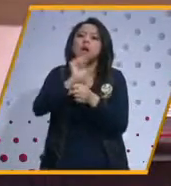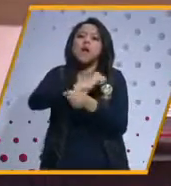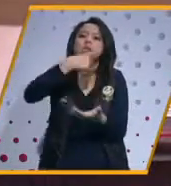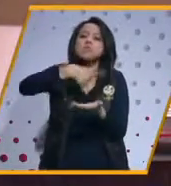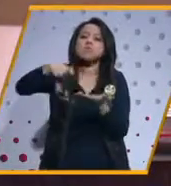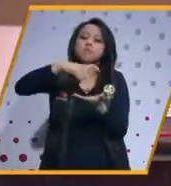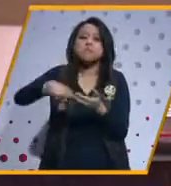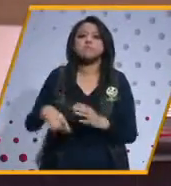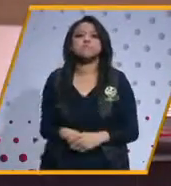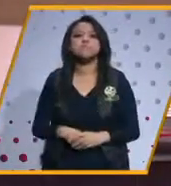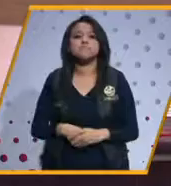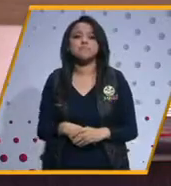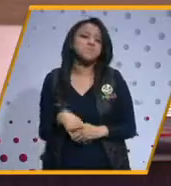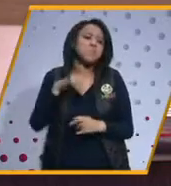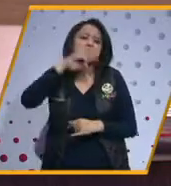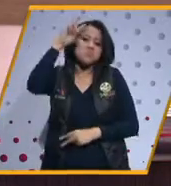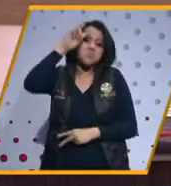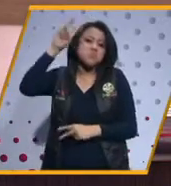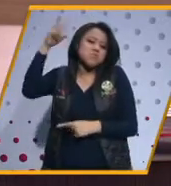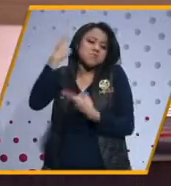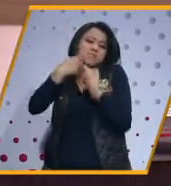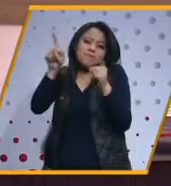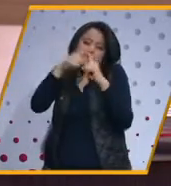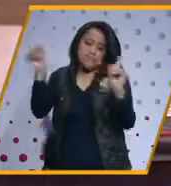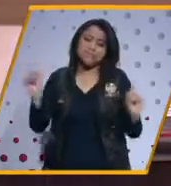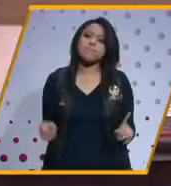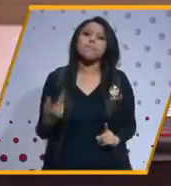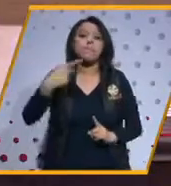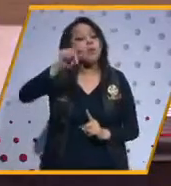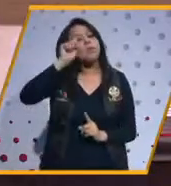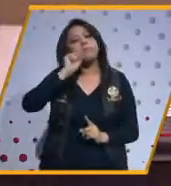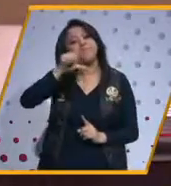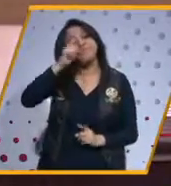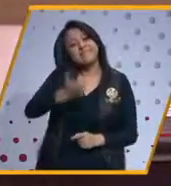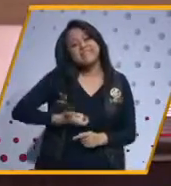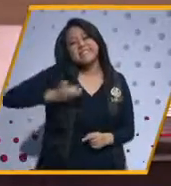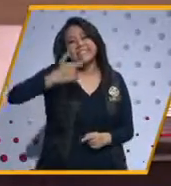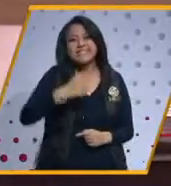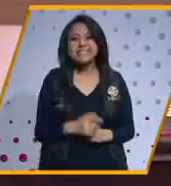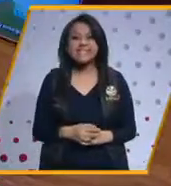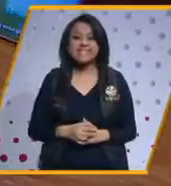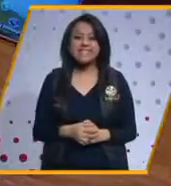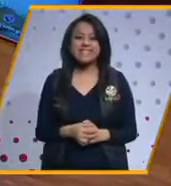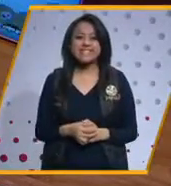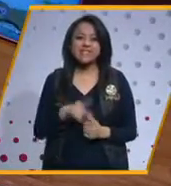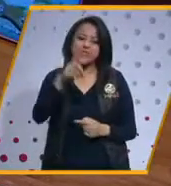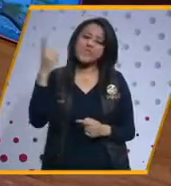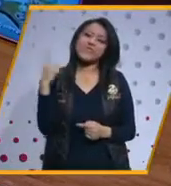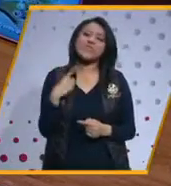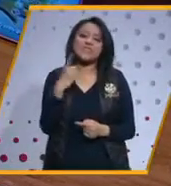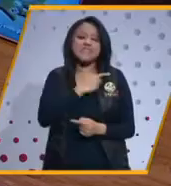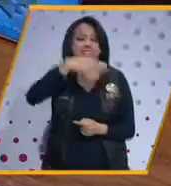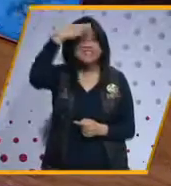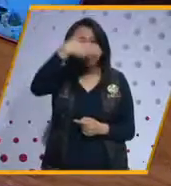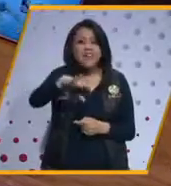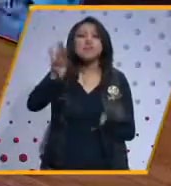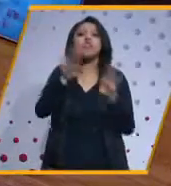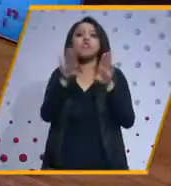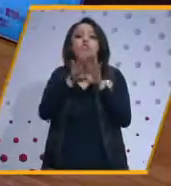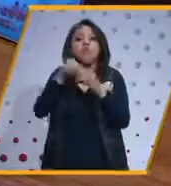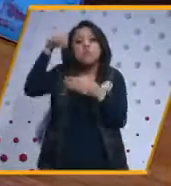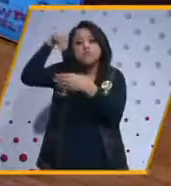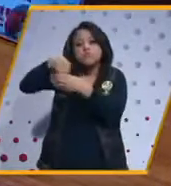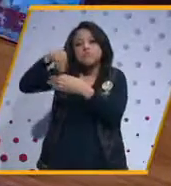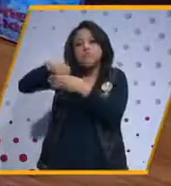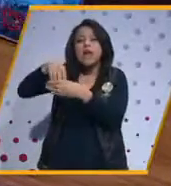remodelar. Los sueños de cada uno son distintos, pero la lana es la misma, ¿eh? Nada más que hay que saber, hay una forma de guardar bien insegura que se llama el